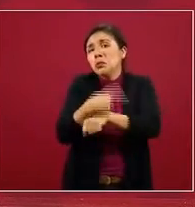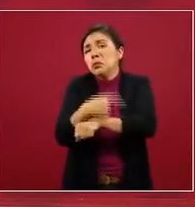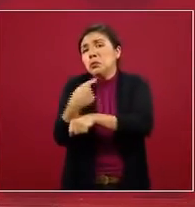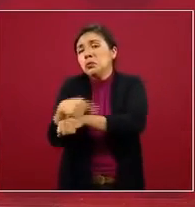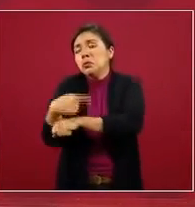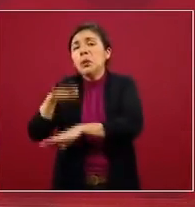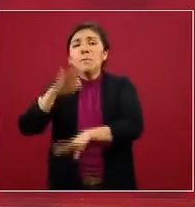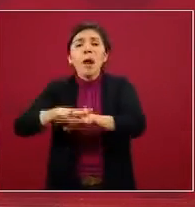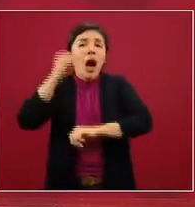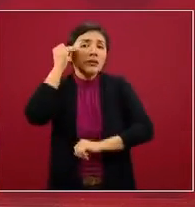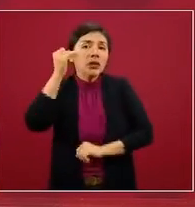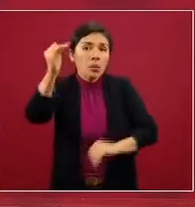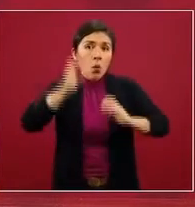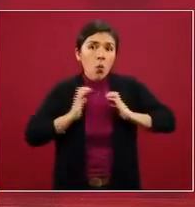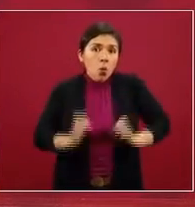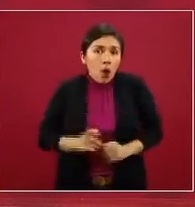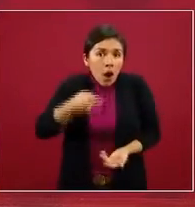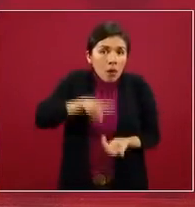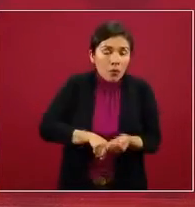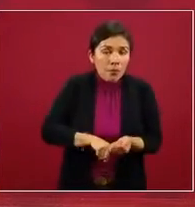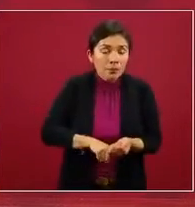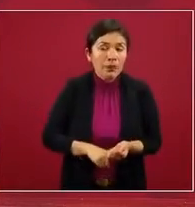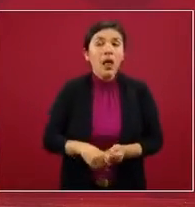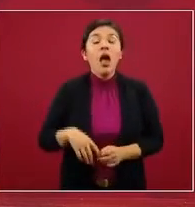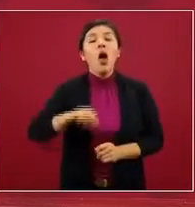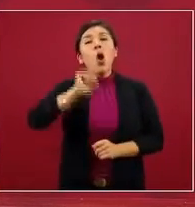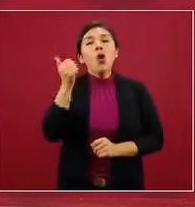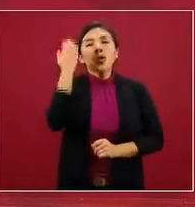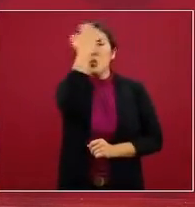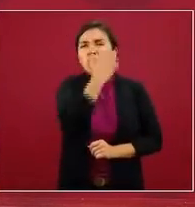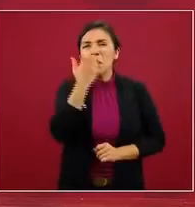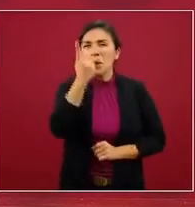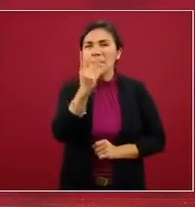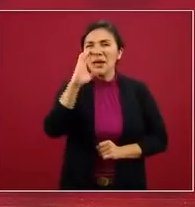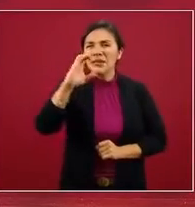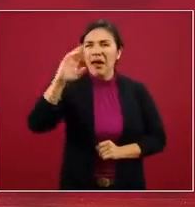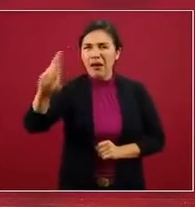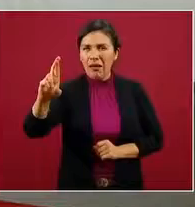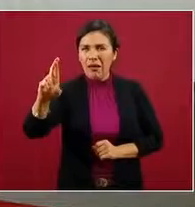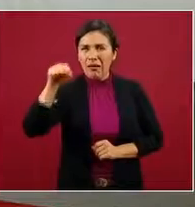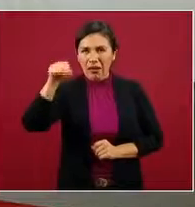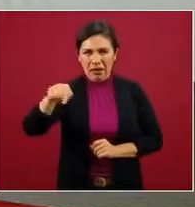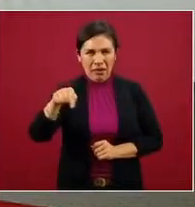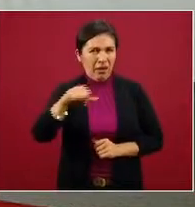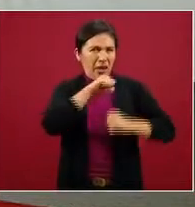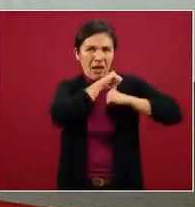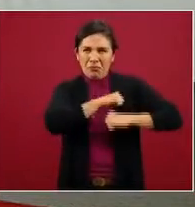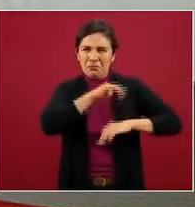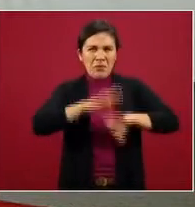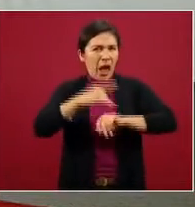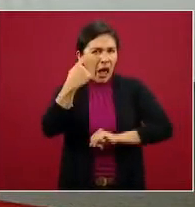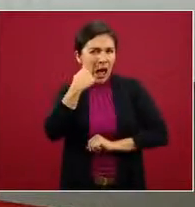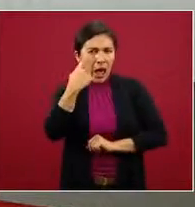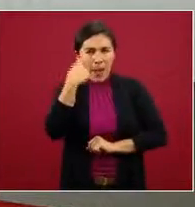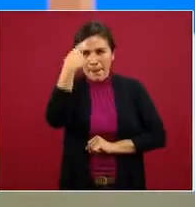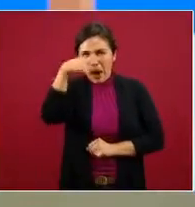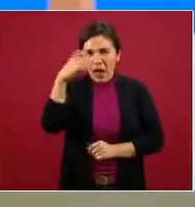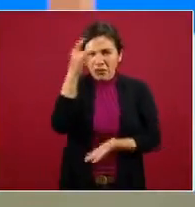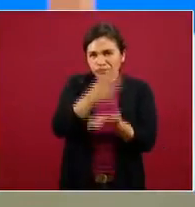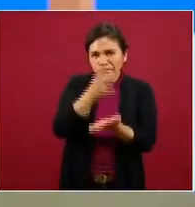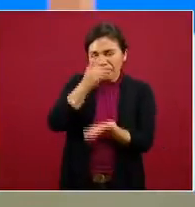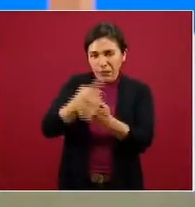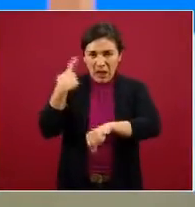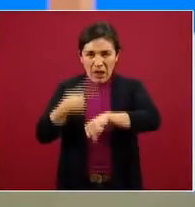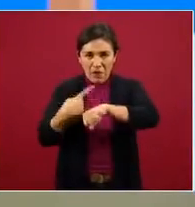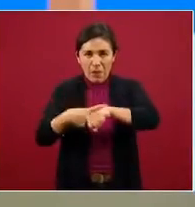durante más tiempo. Y la prueba PCR, que es la prueba estándar que se utiliza para el diagnóstico